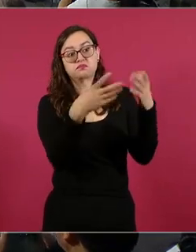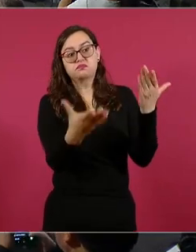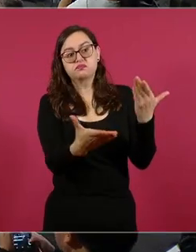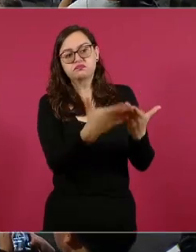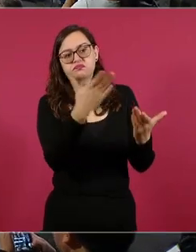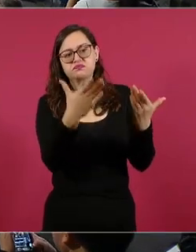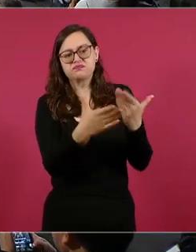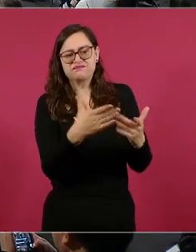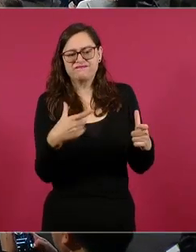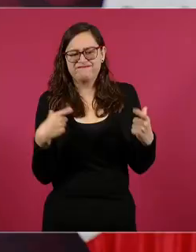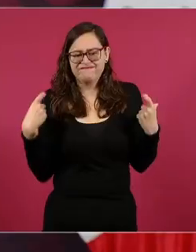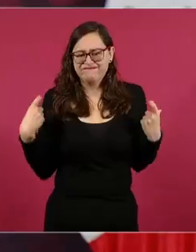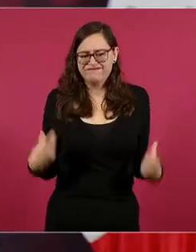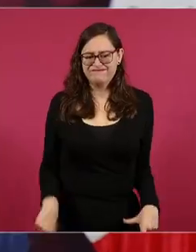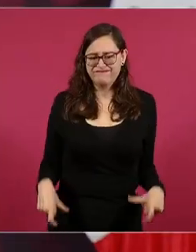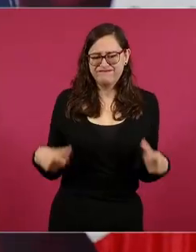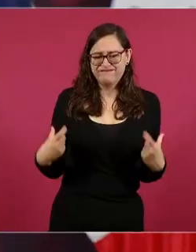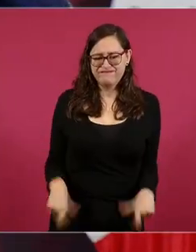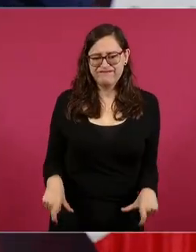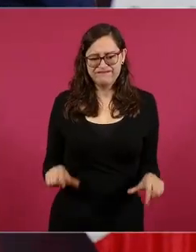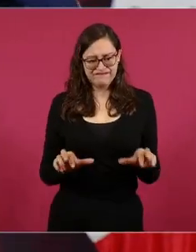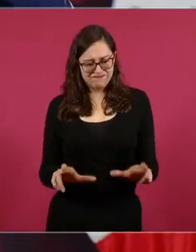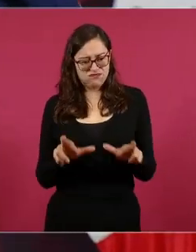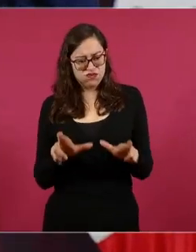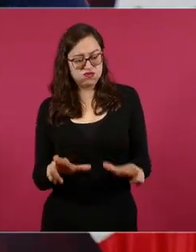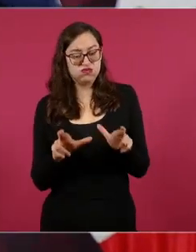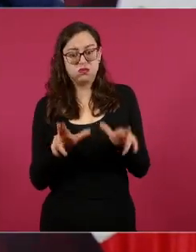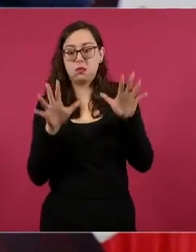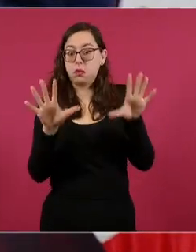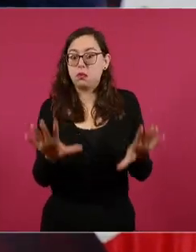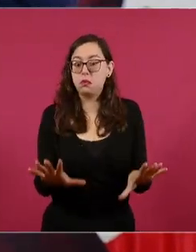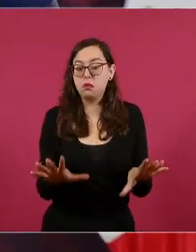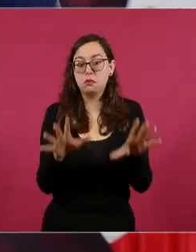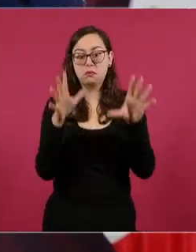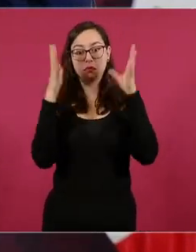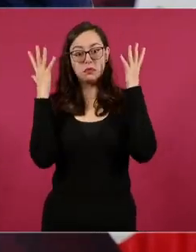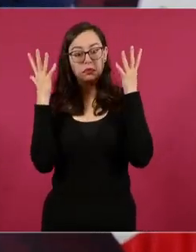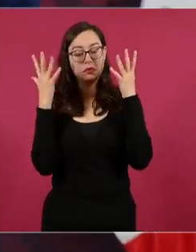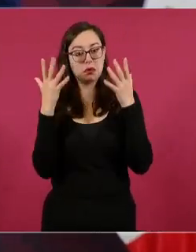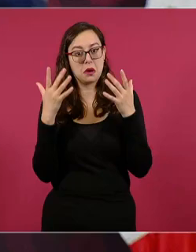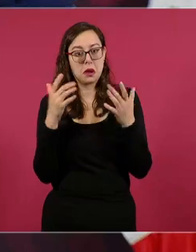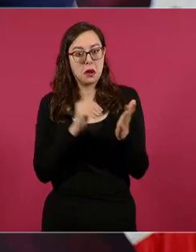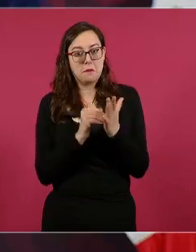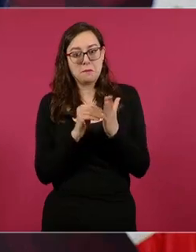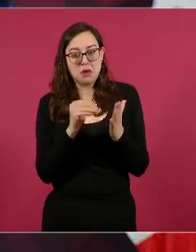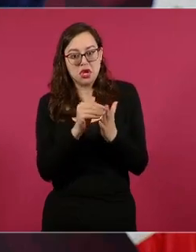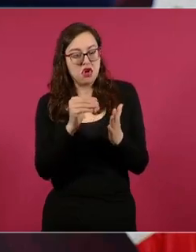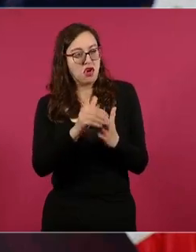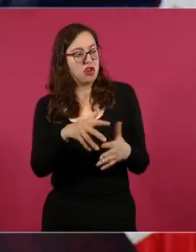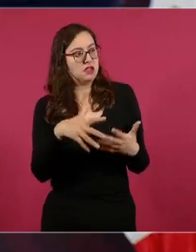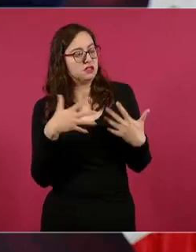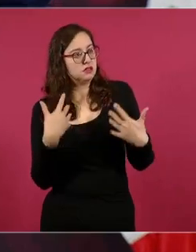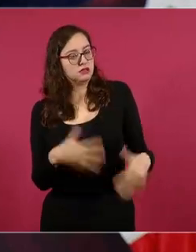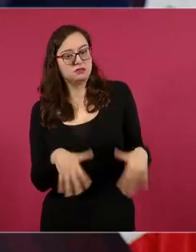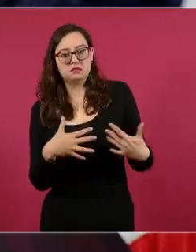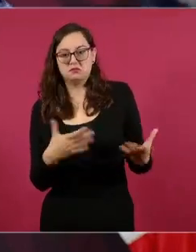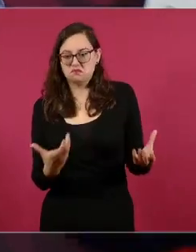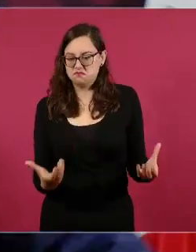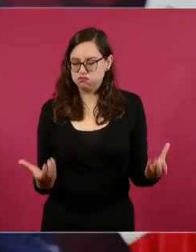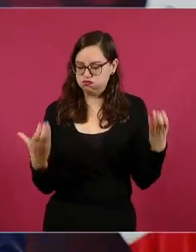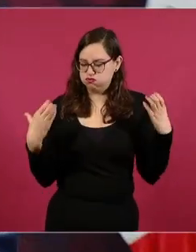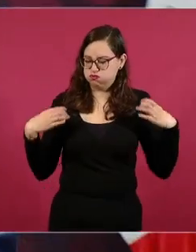cuantos, en un abrir y cerrar de ojos, se hacían multimillonarios unos